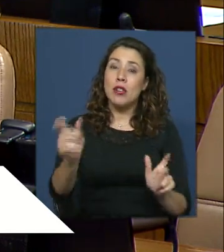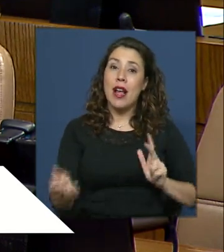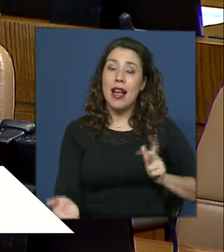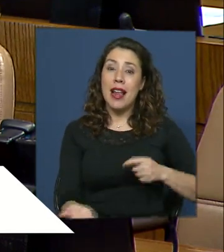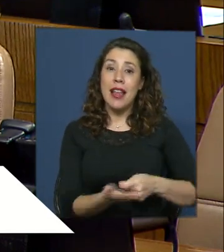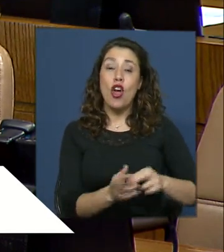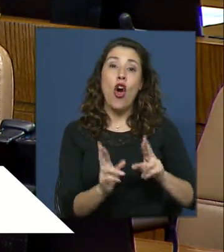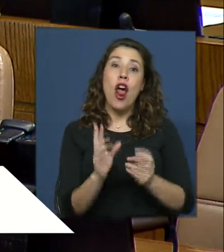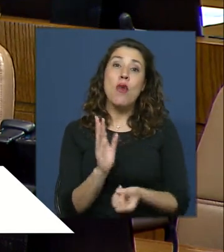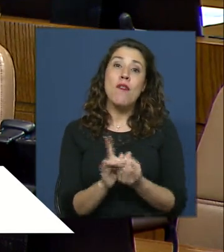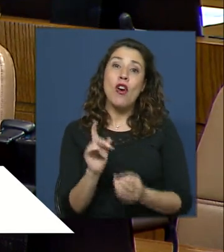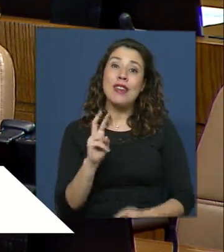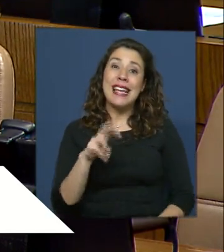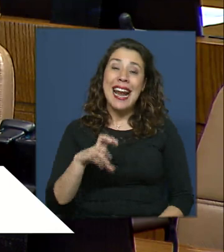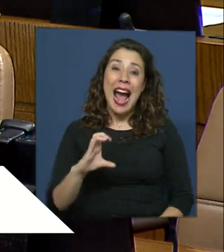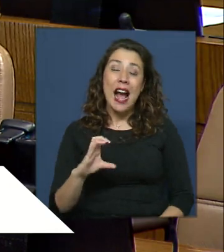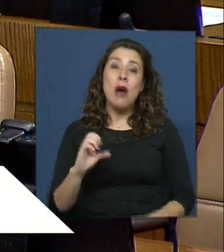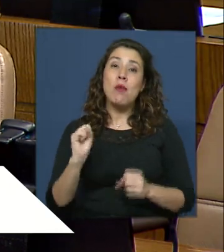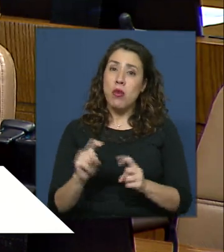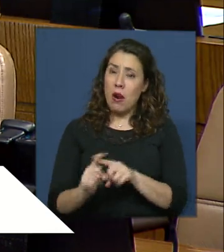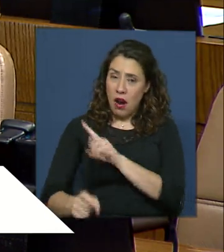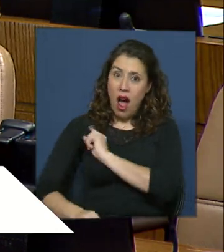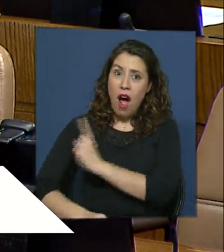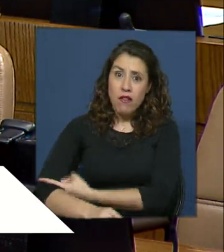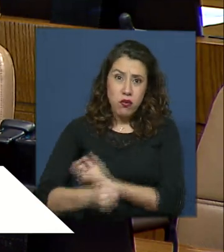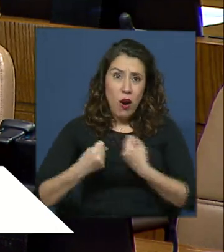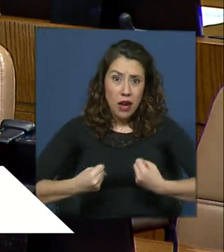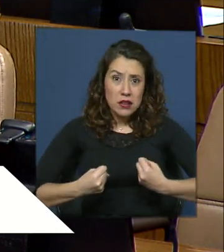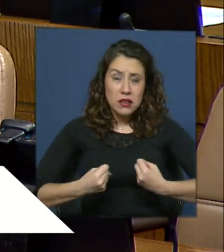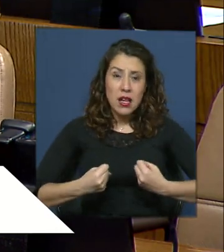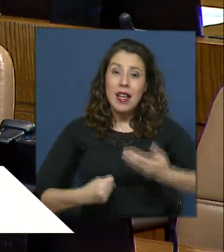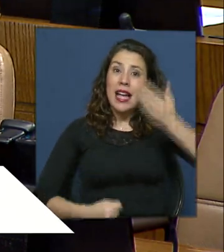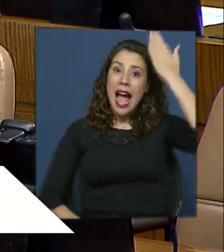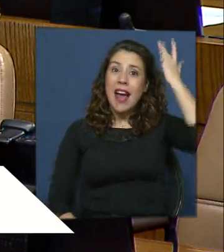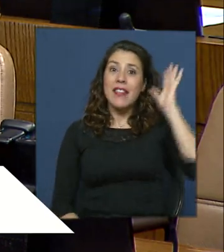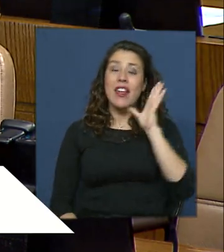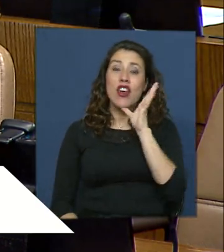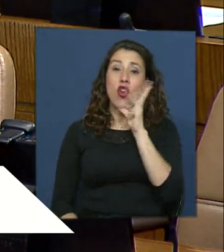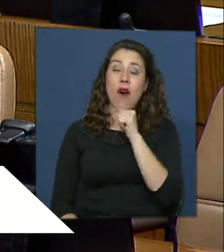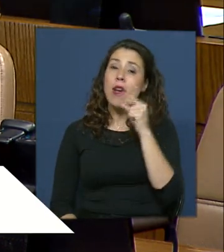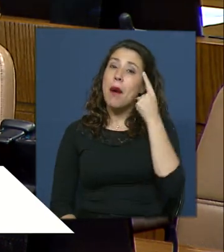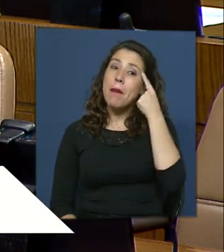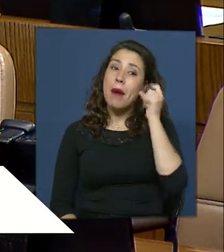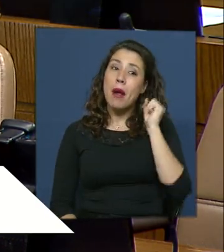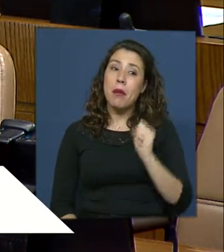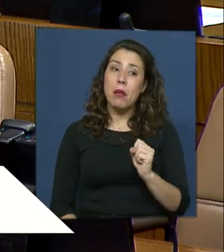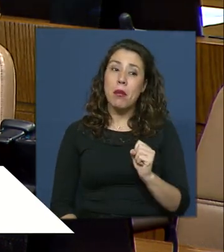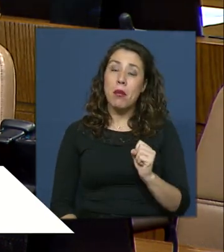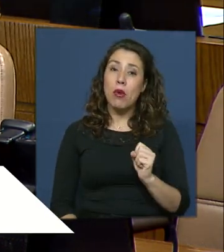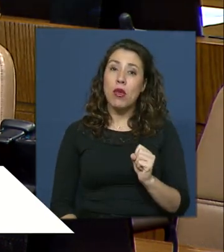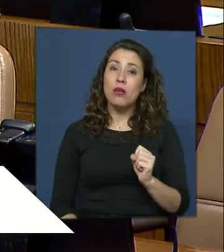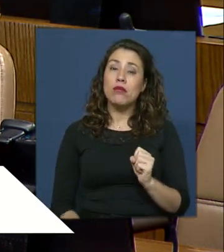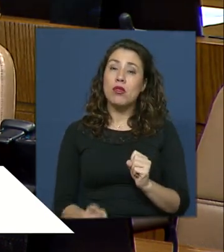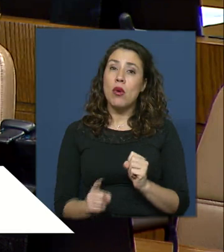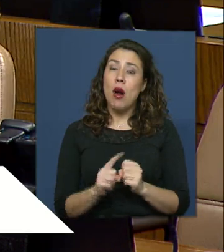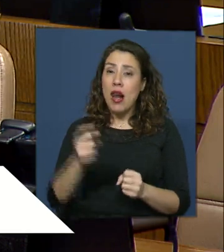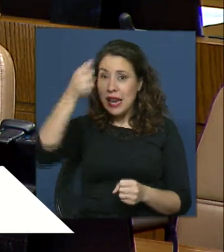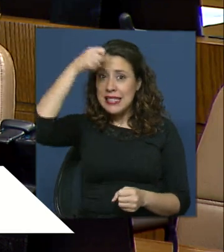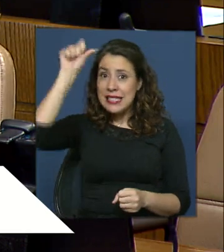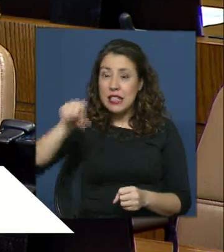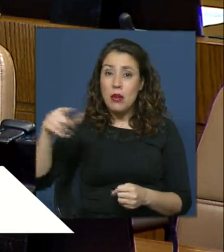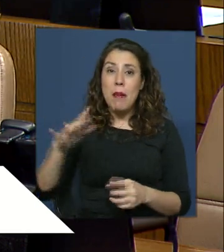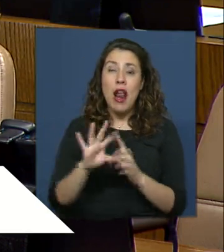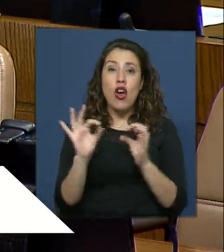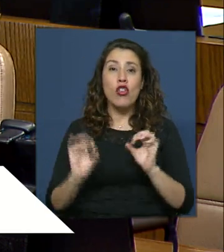CERNAC tenga los dientes suficientes, los colmillos suficientes que no tenía para llegar sobre este tipo de malas conductas